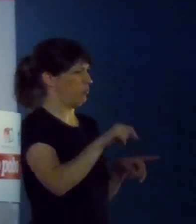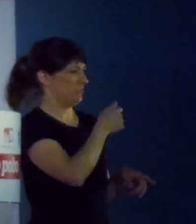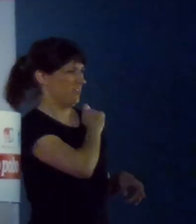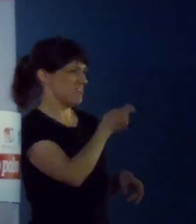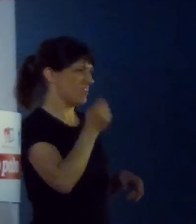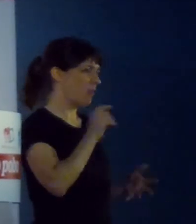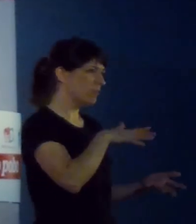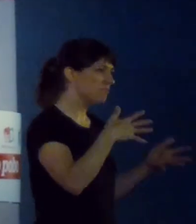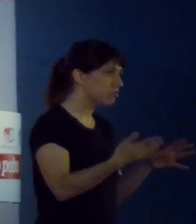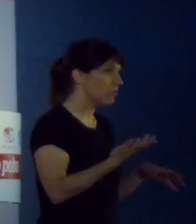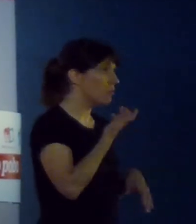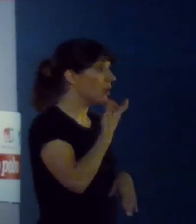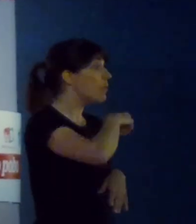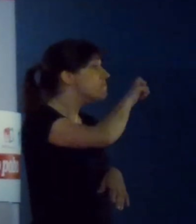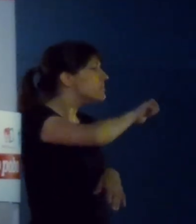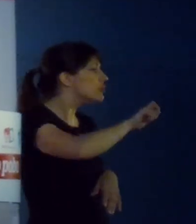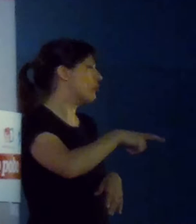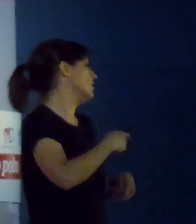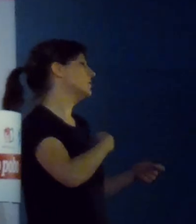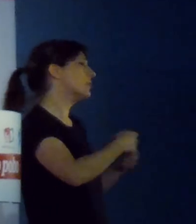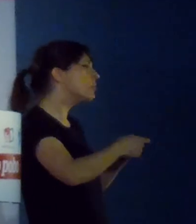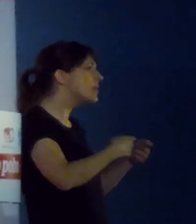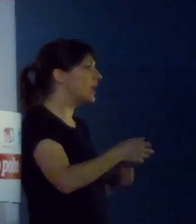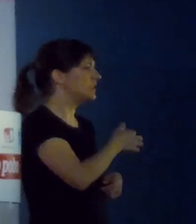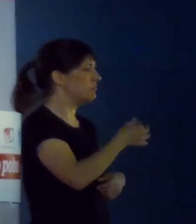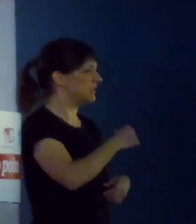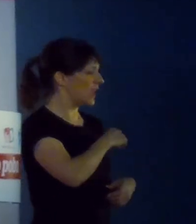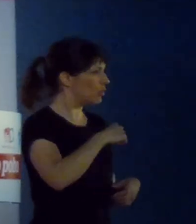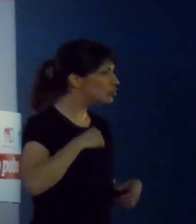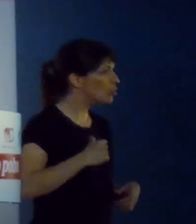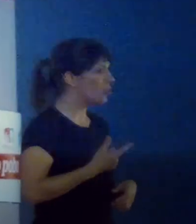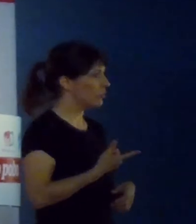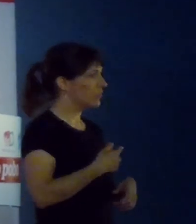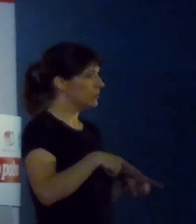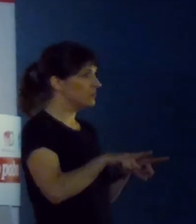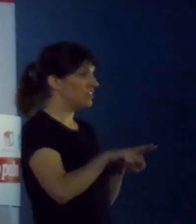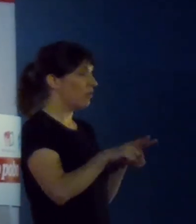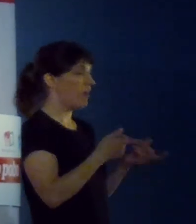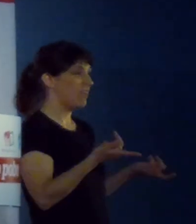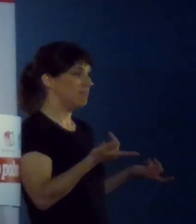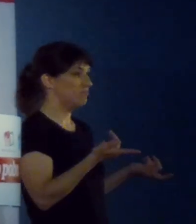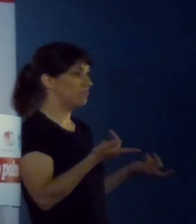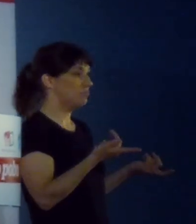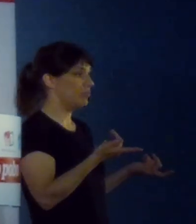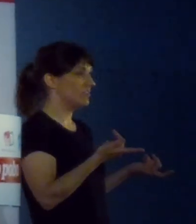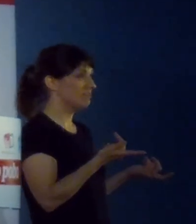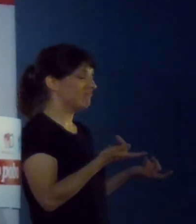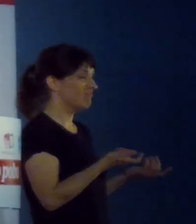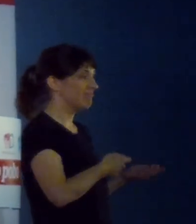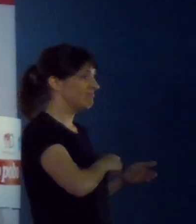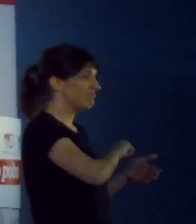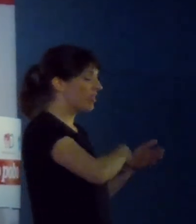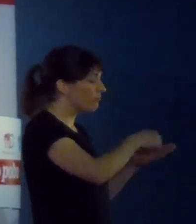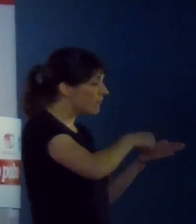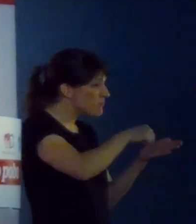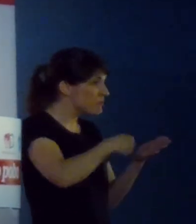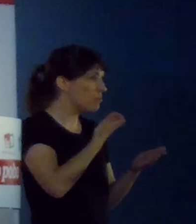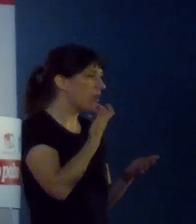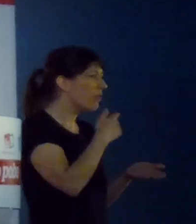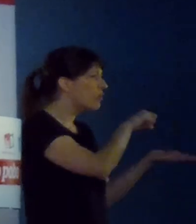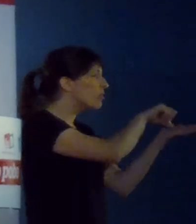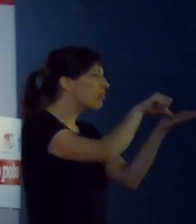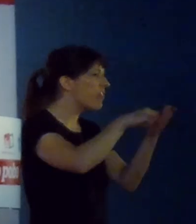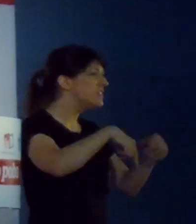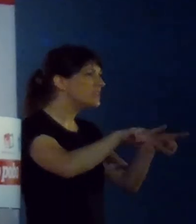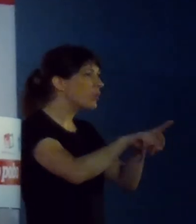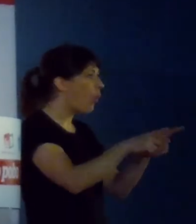a xente comerciante autónomos, en trance de desertización, as cidades empezan a convertirse